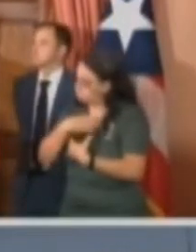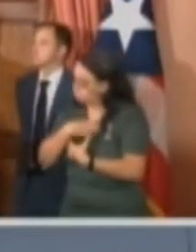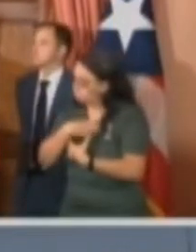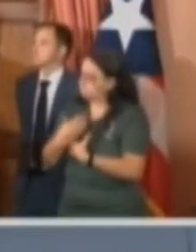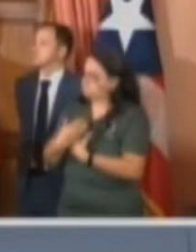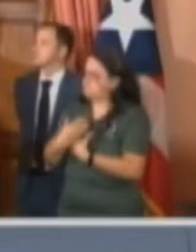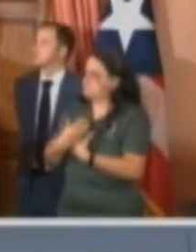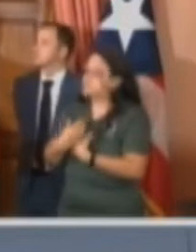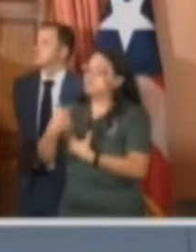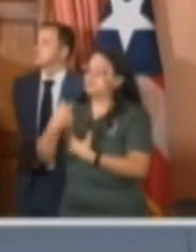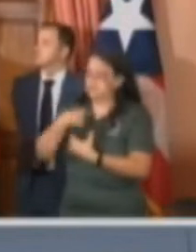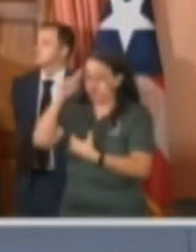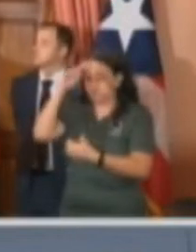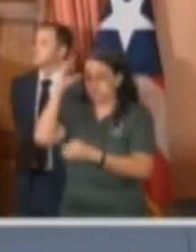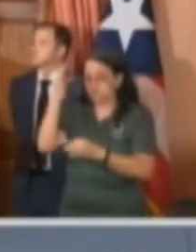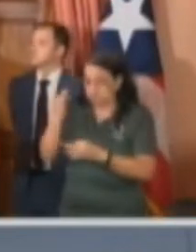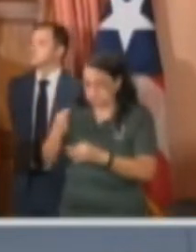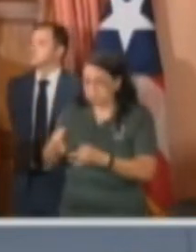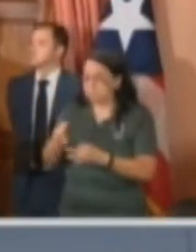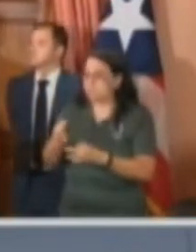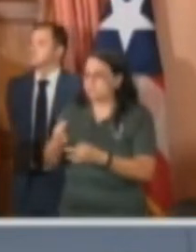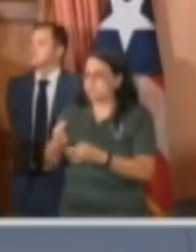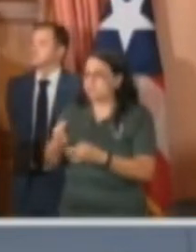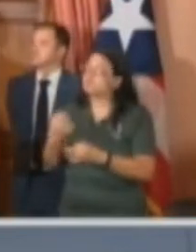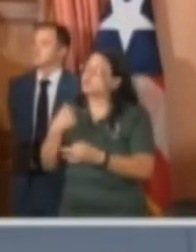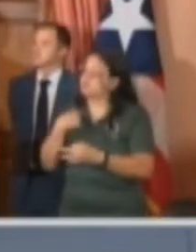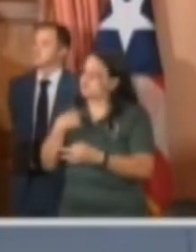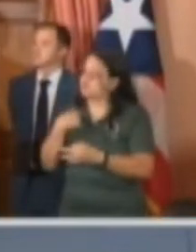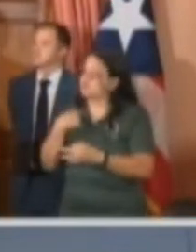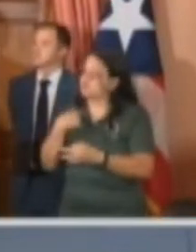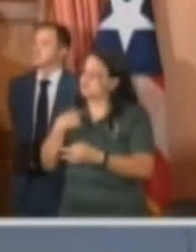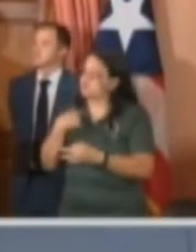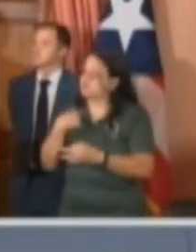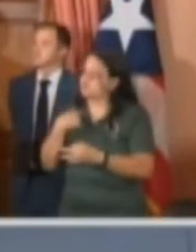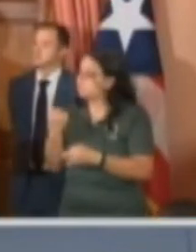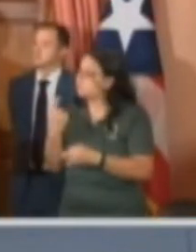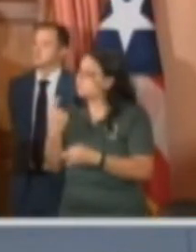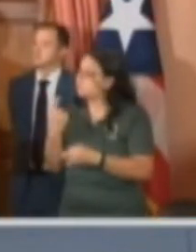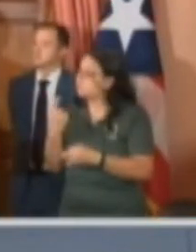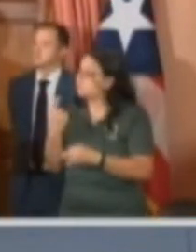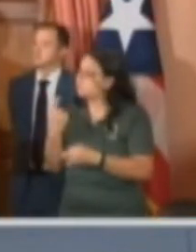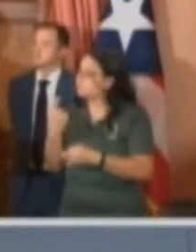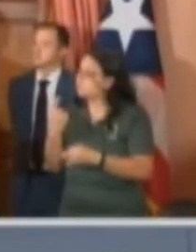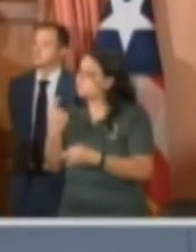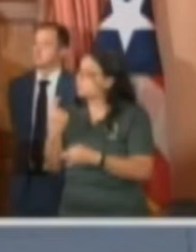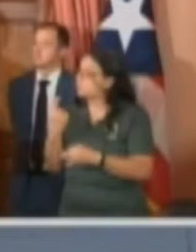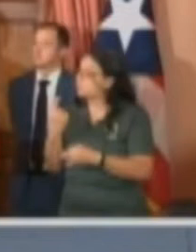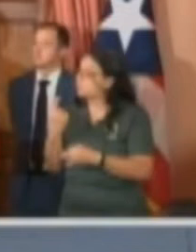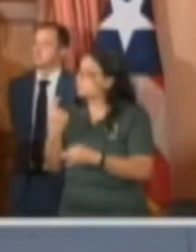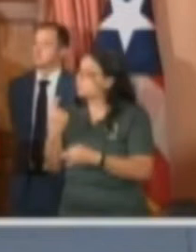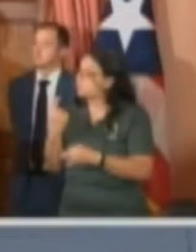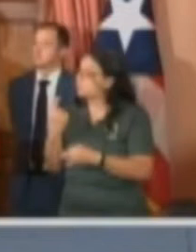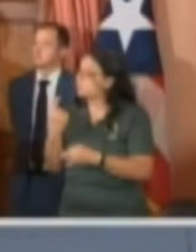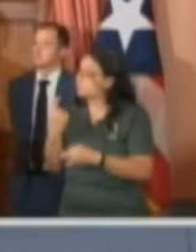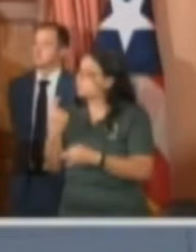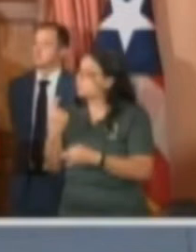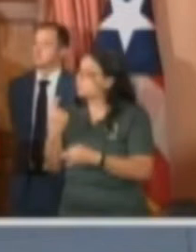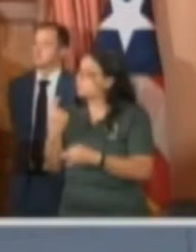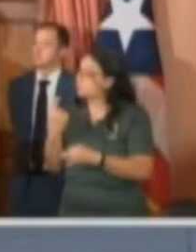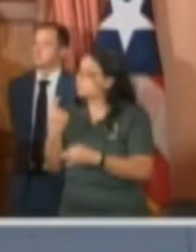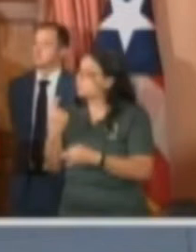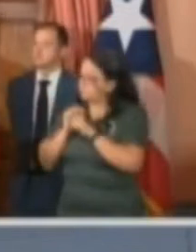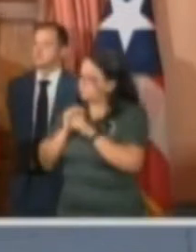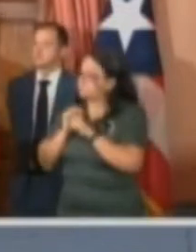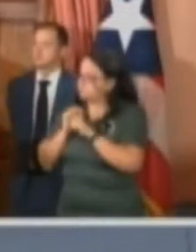justicia. Si se va a hacer una subasta para una programación en